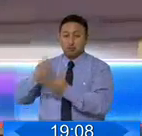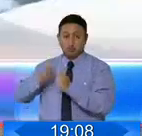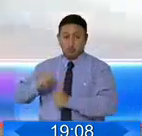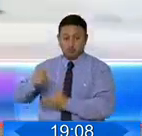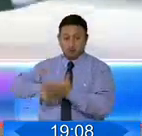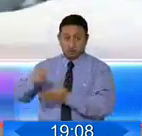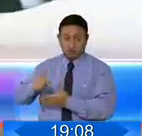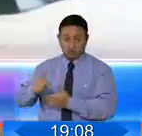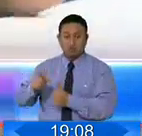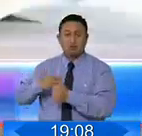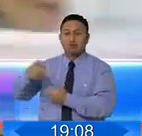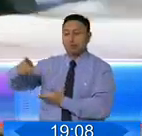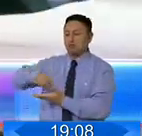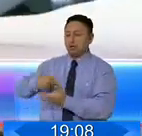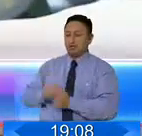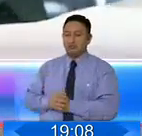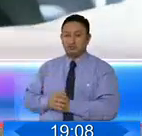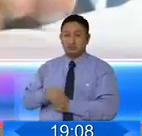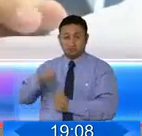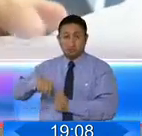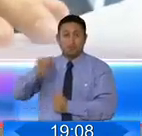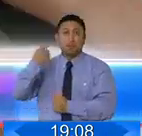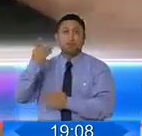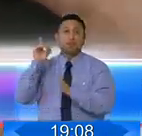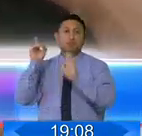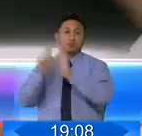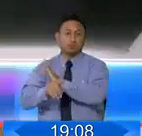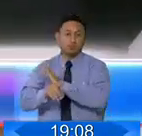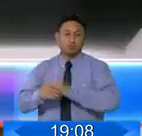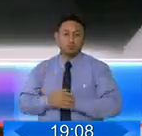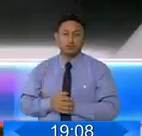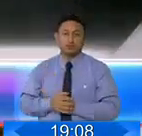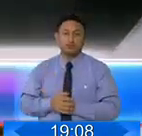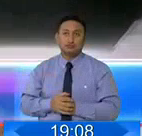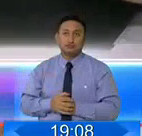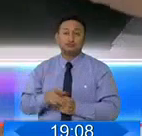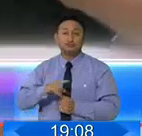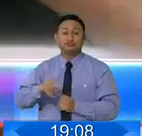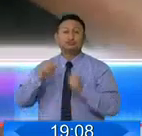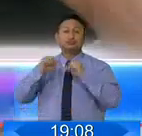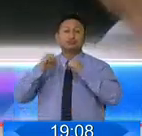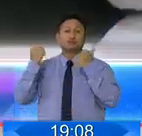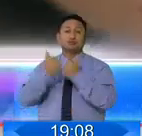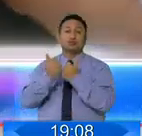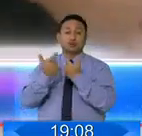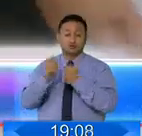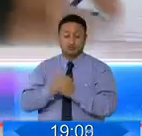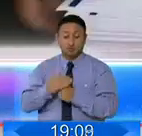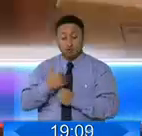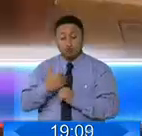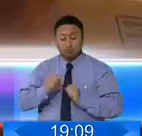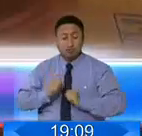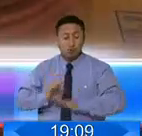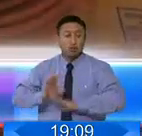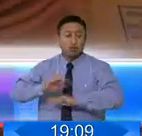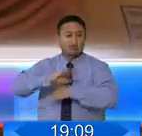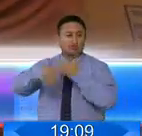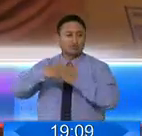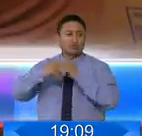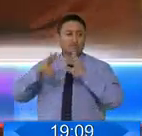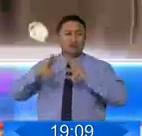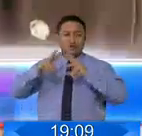contratarla. Que esta es la primera denuncia que llega a sus manos, dice la presidenta. Desde la Asamblea se comprometen a investigar todos los